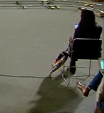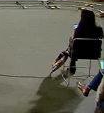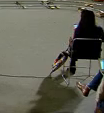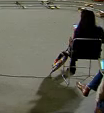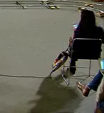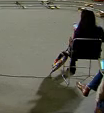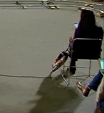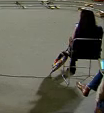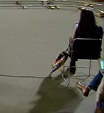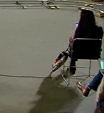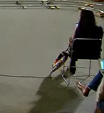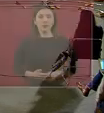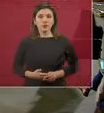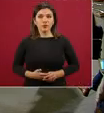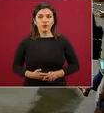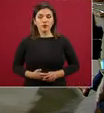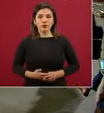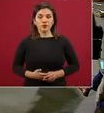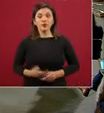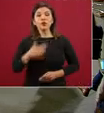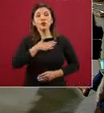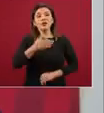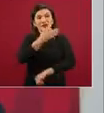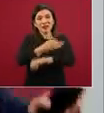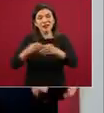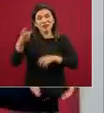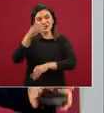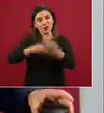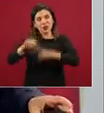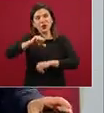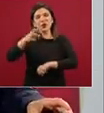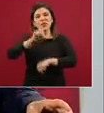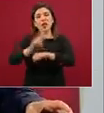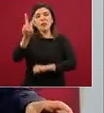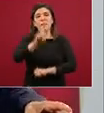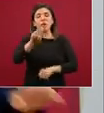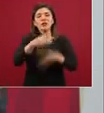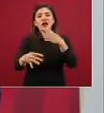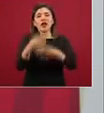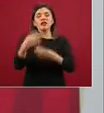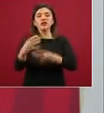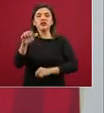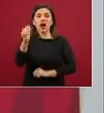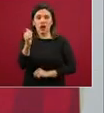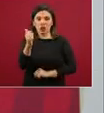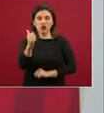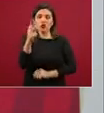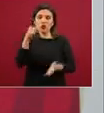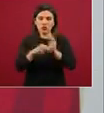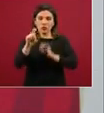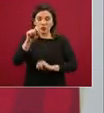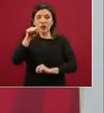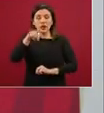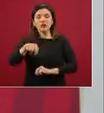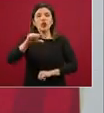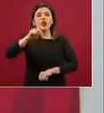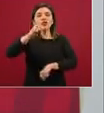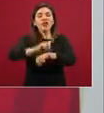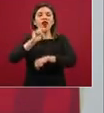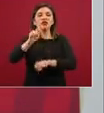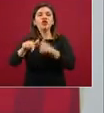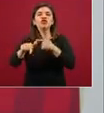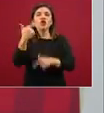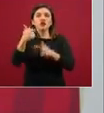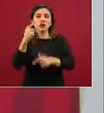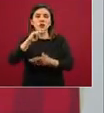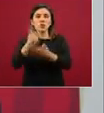agosto del año 2020. Iniciaremos nuestro 12º programa Regreso a Clases